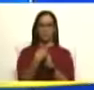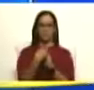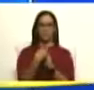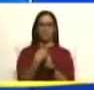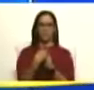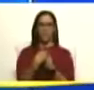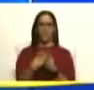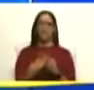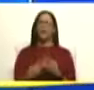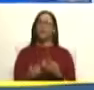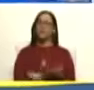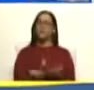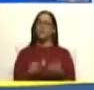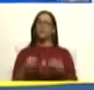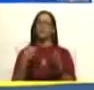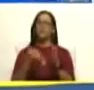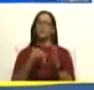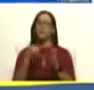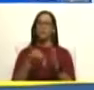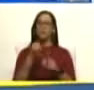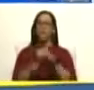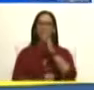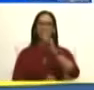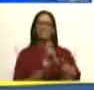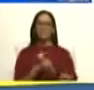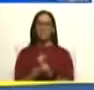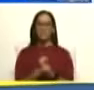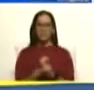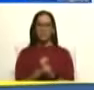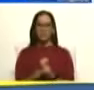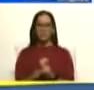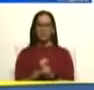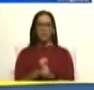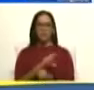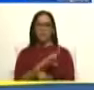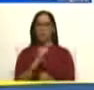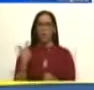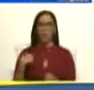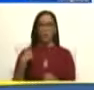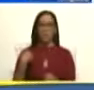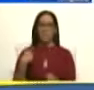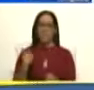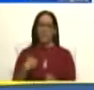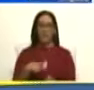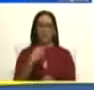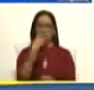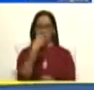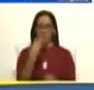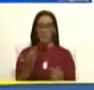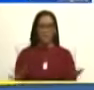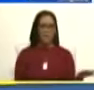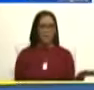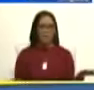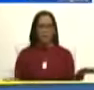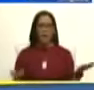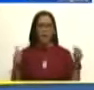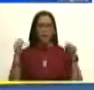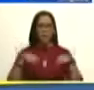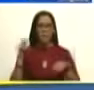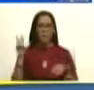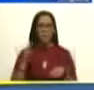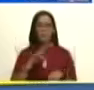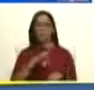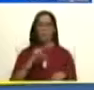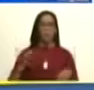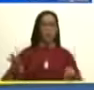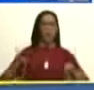a través de una instancia internacional que no tiene jurisdicción, que no tiene competencia, que no reconocemos,